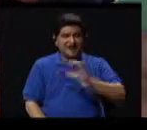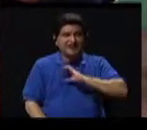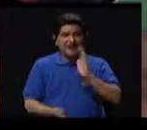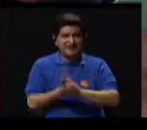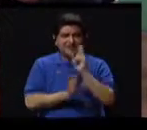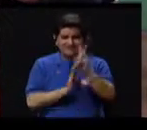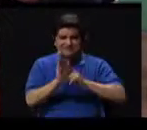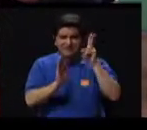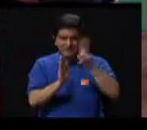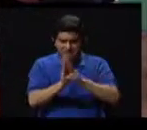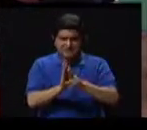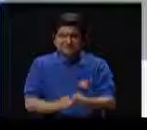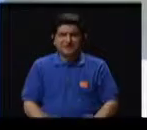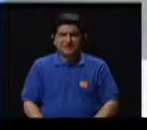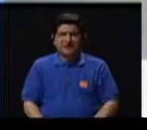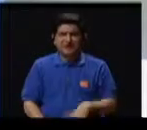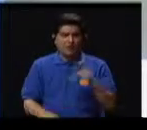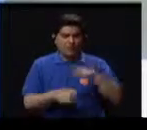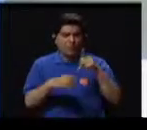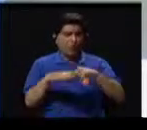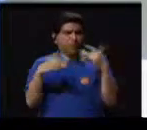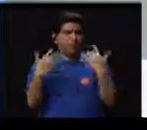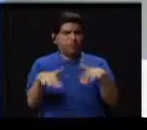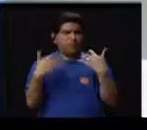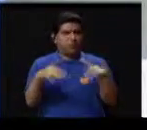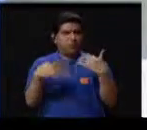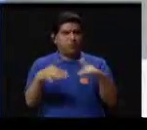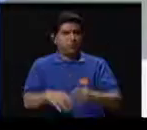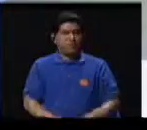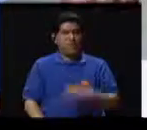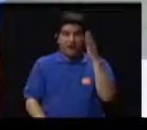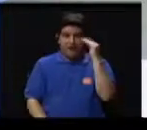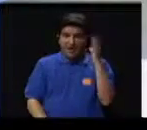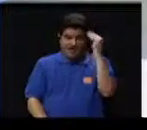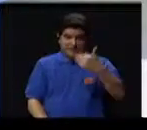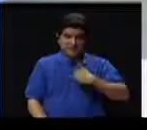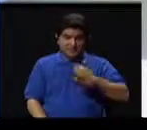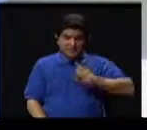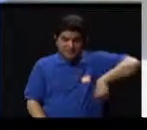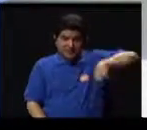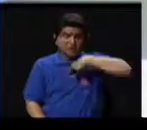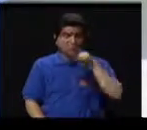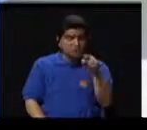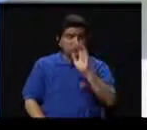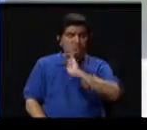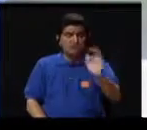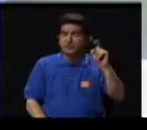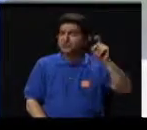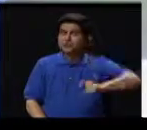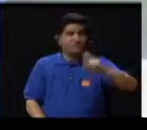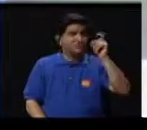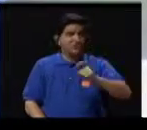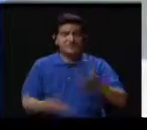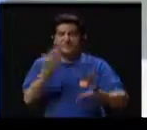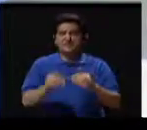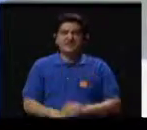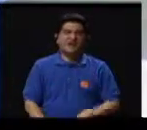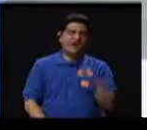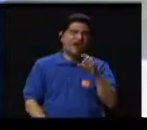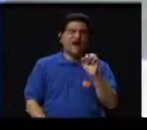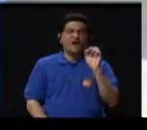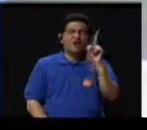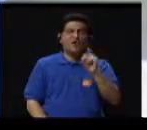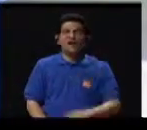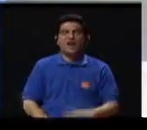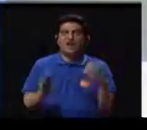naturaleza del documental para nosotras fue como muy, muy participativo. Era mucho como la vivencia que estábamos teniendo nosotros con los niños. No era necesariamente, ok, este